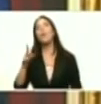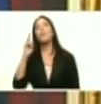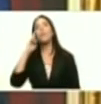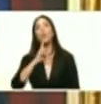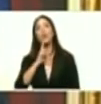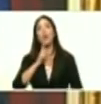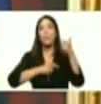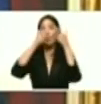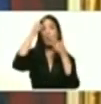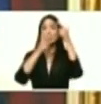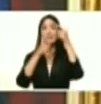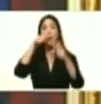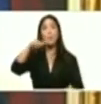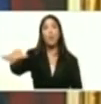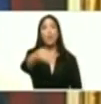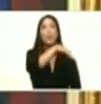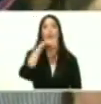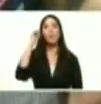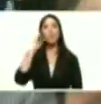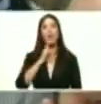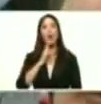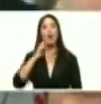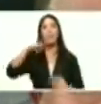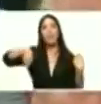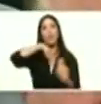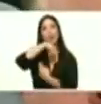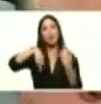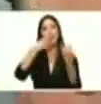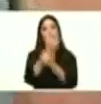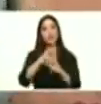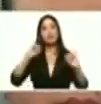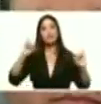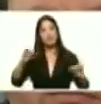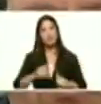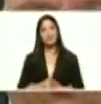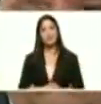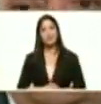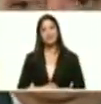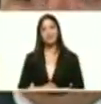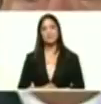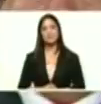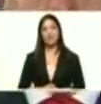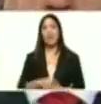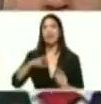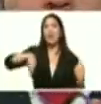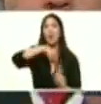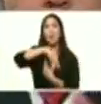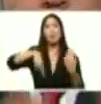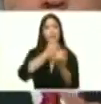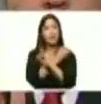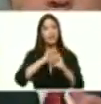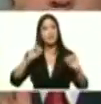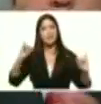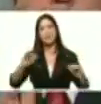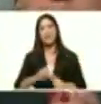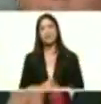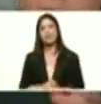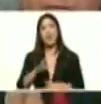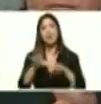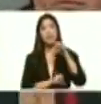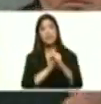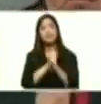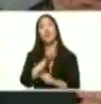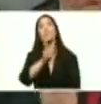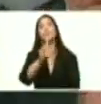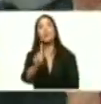es por Chávez, es por el pueblo bolivariano. Es por la revolución de independencia. La revolución de independencia del siglo